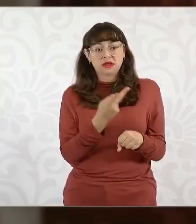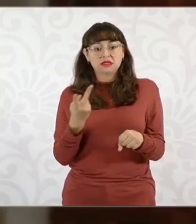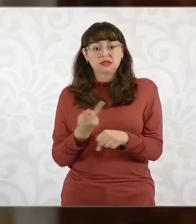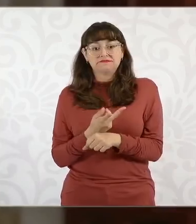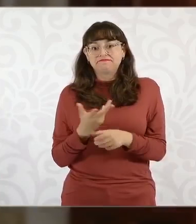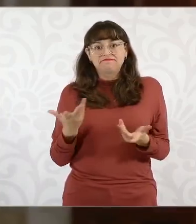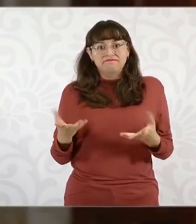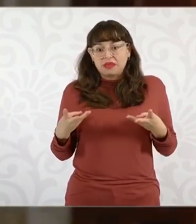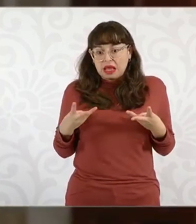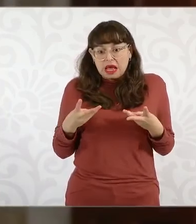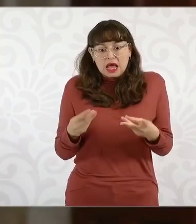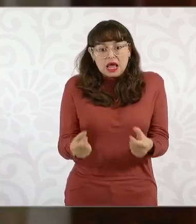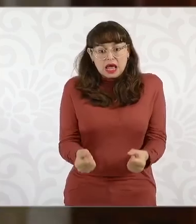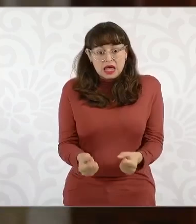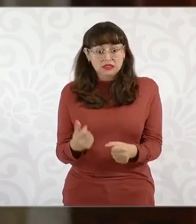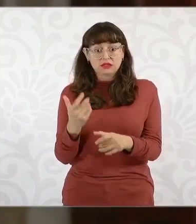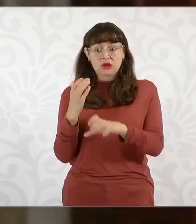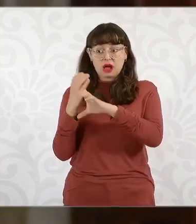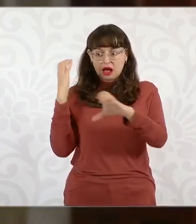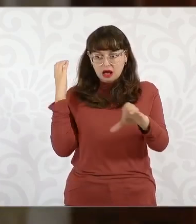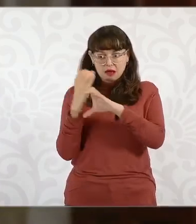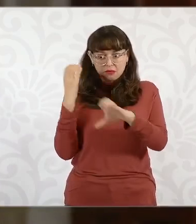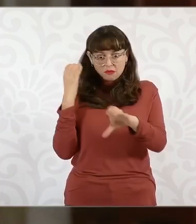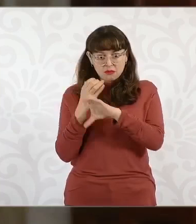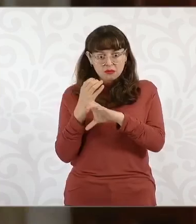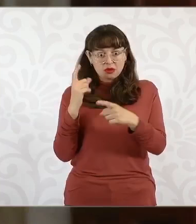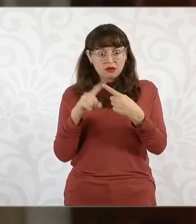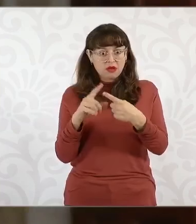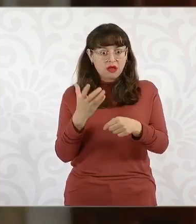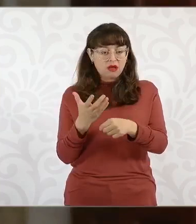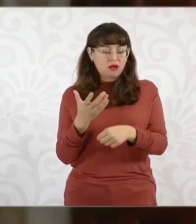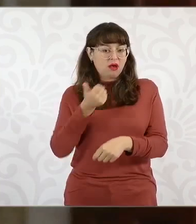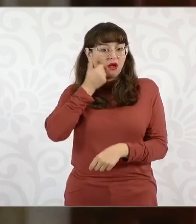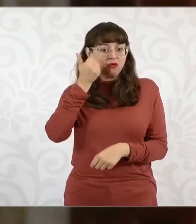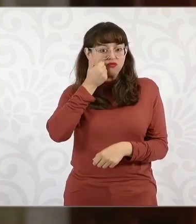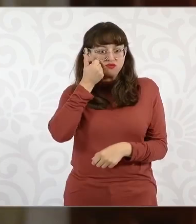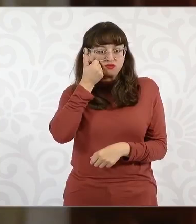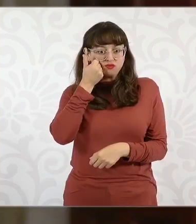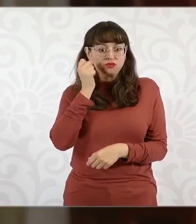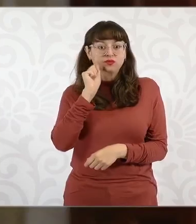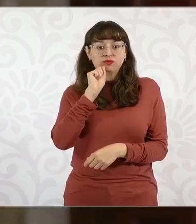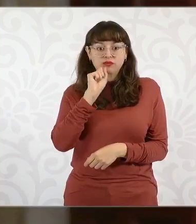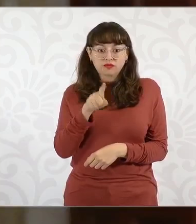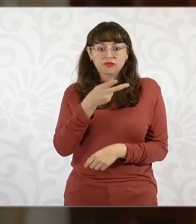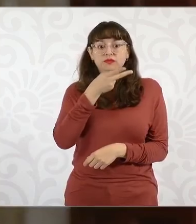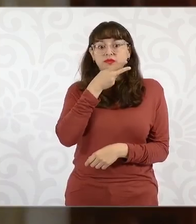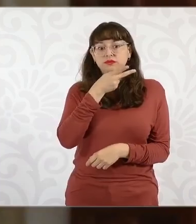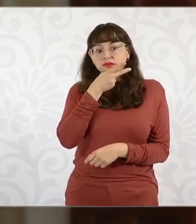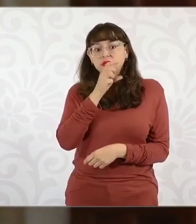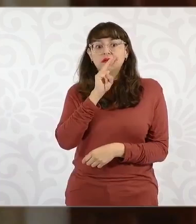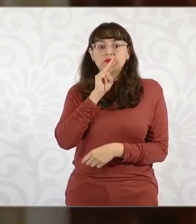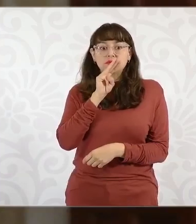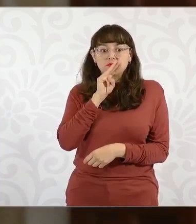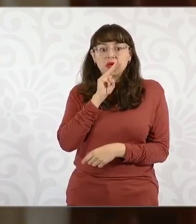pues implicaba no solo el pasaje del estudiante o la estudiante, sino también del papá o la